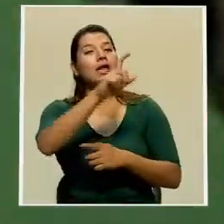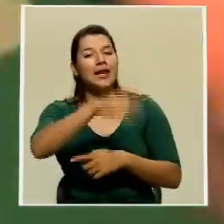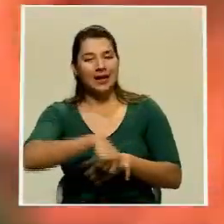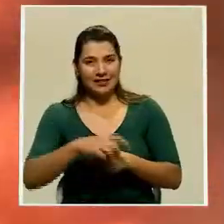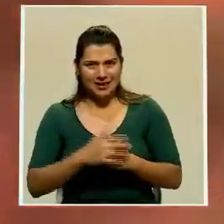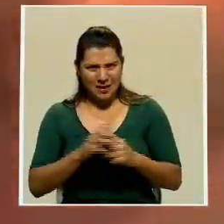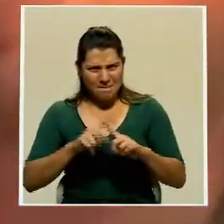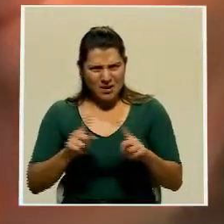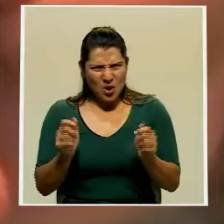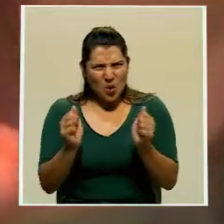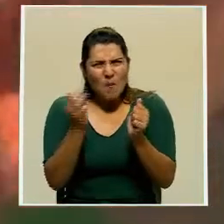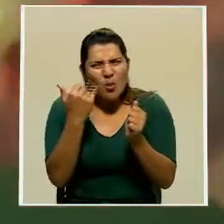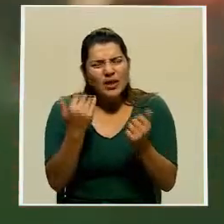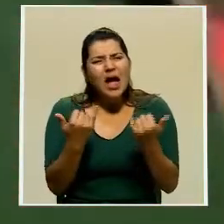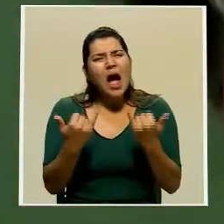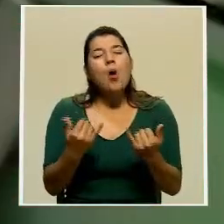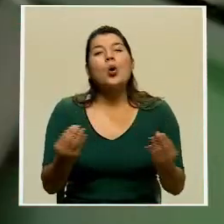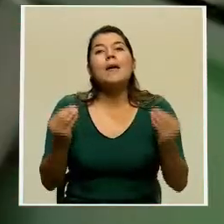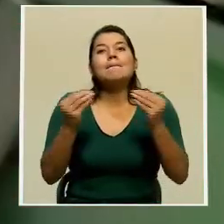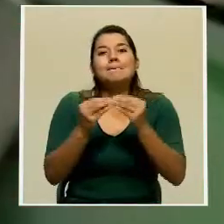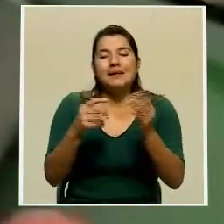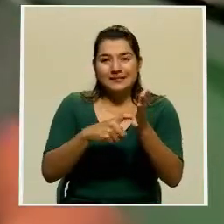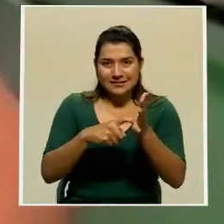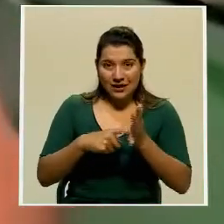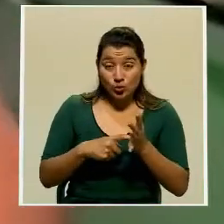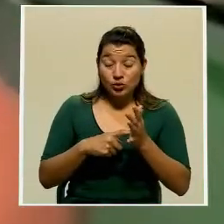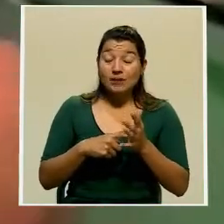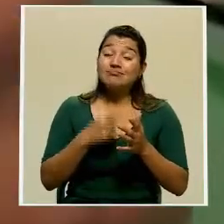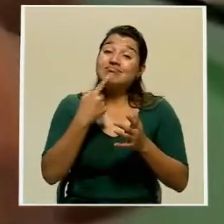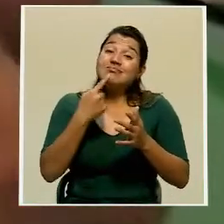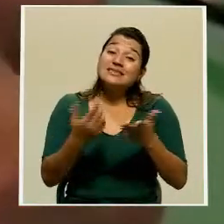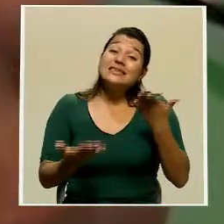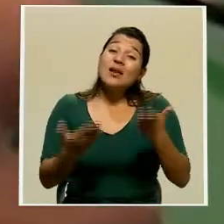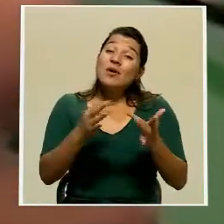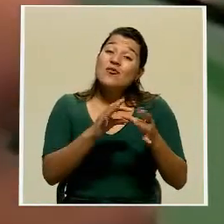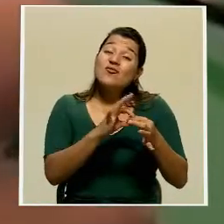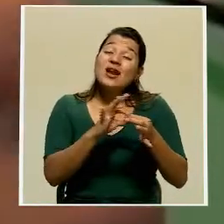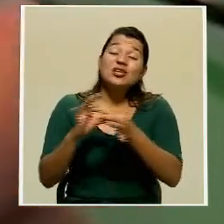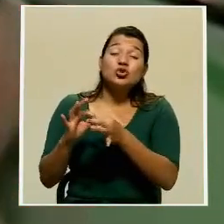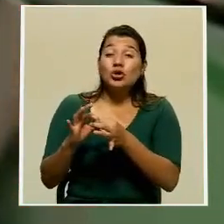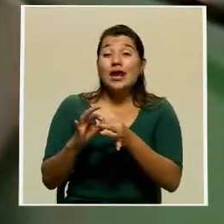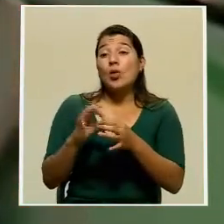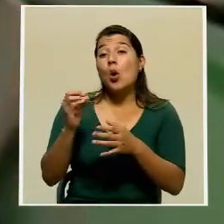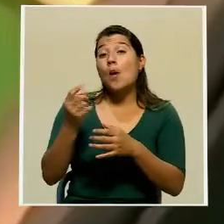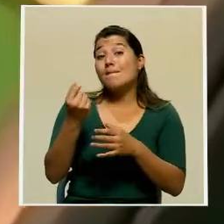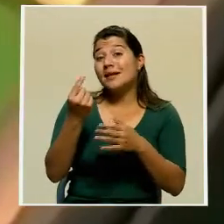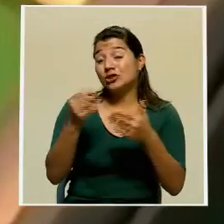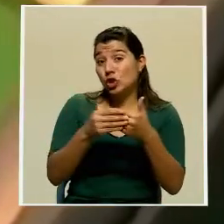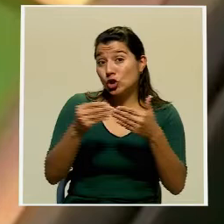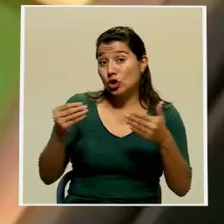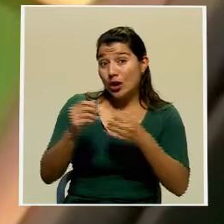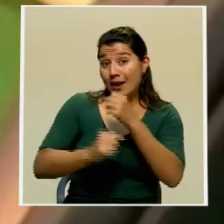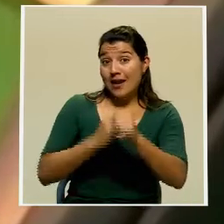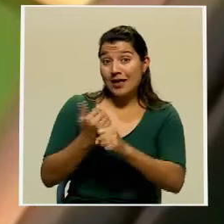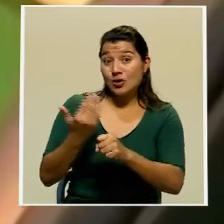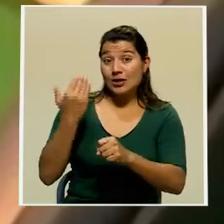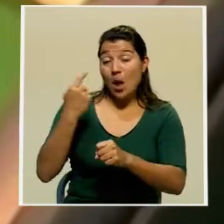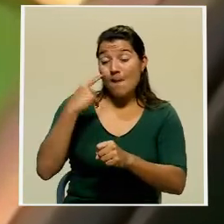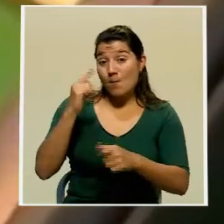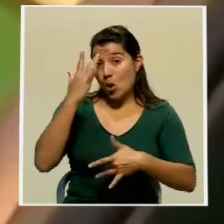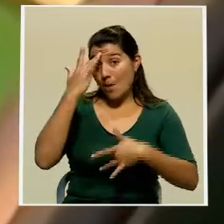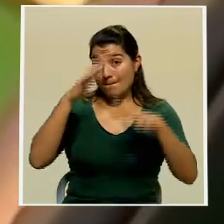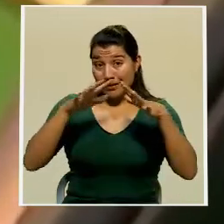Para Montero, mucho tiene que ver la inestabilidad que mantuvo el tipo de cambio del dólar el año anterior producto de la pandemia.